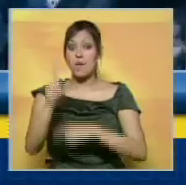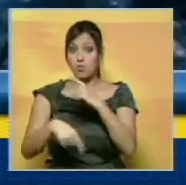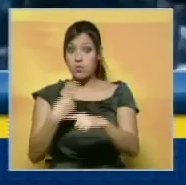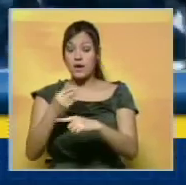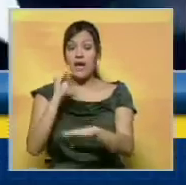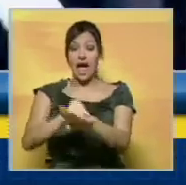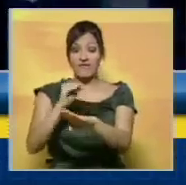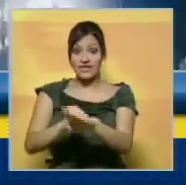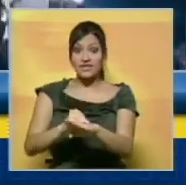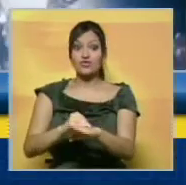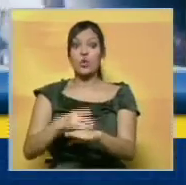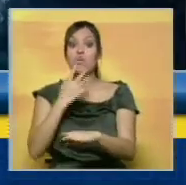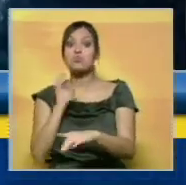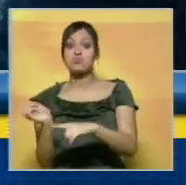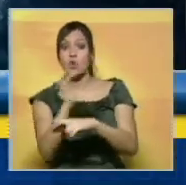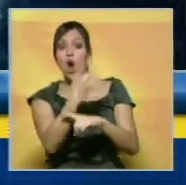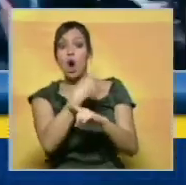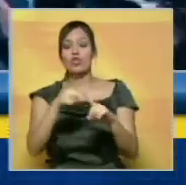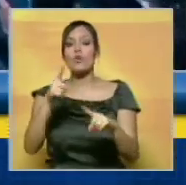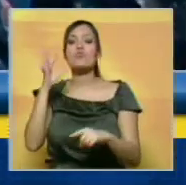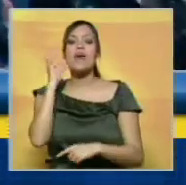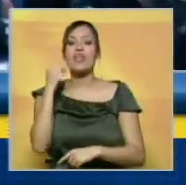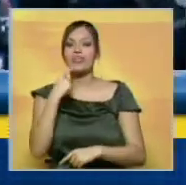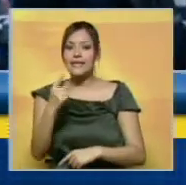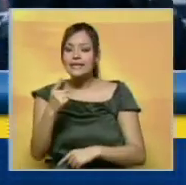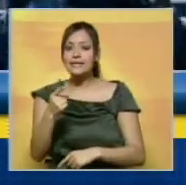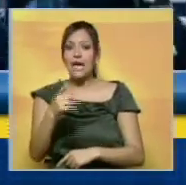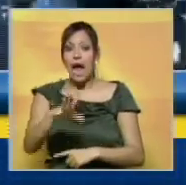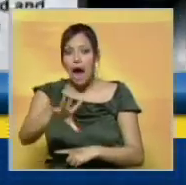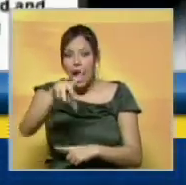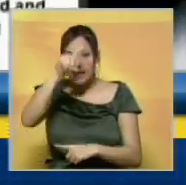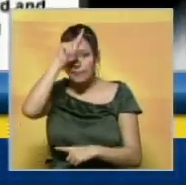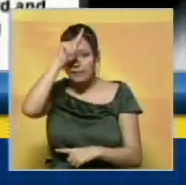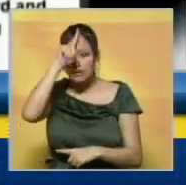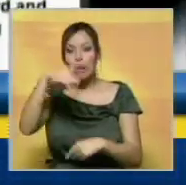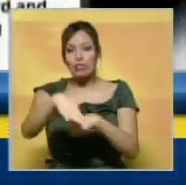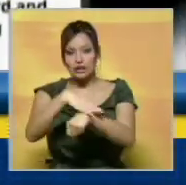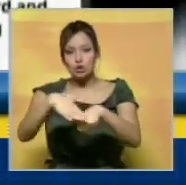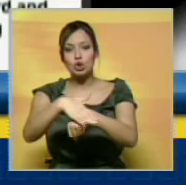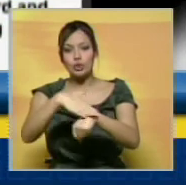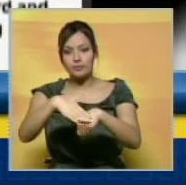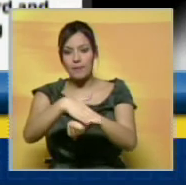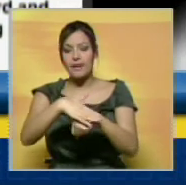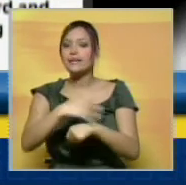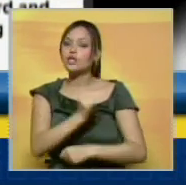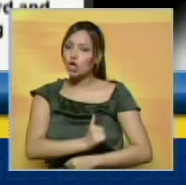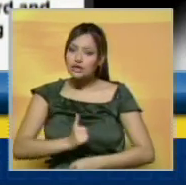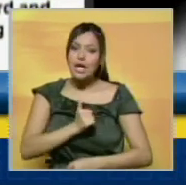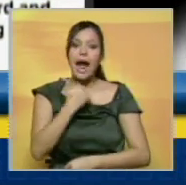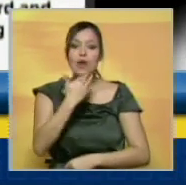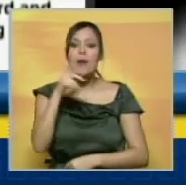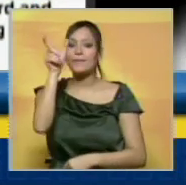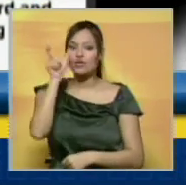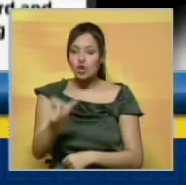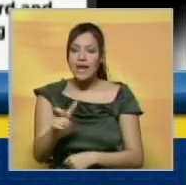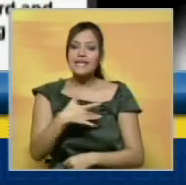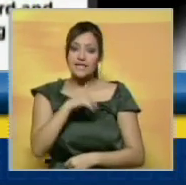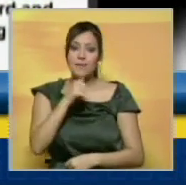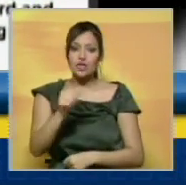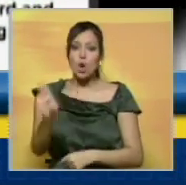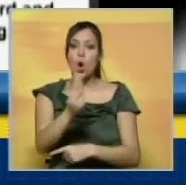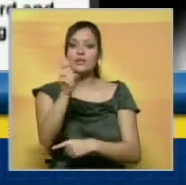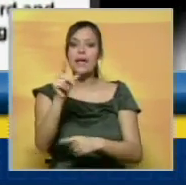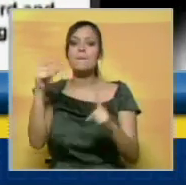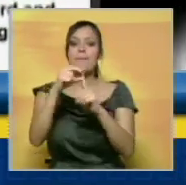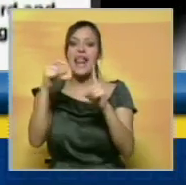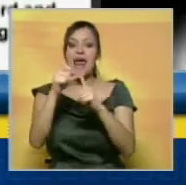agencia The Associated Press, Madonna dijo con tono arrepentido: "Perdónenme, lo siento si ofendí a alguien al usar la